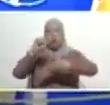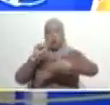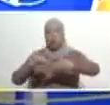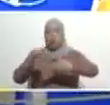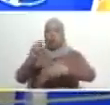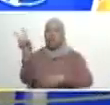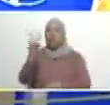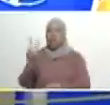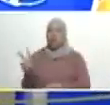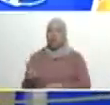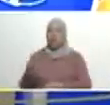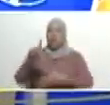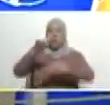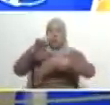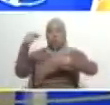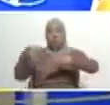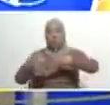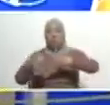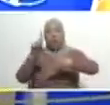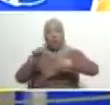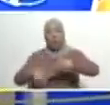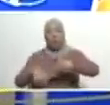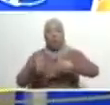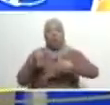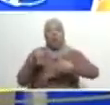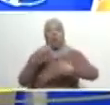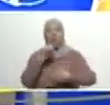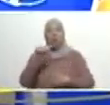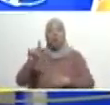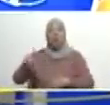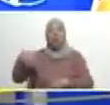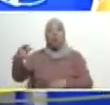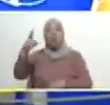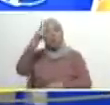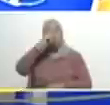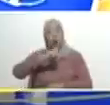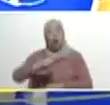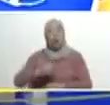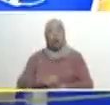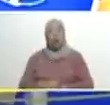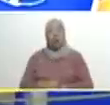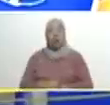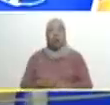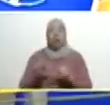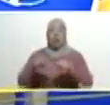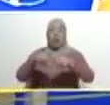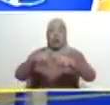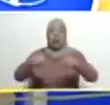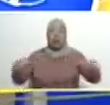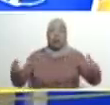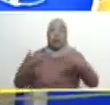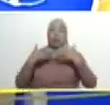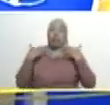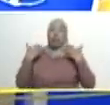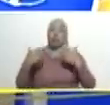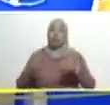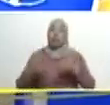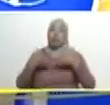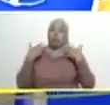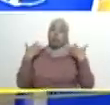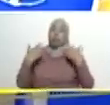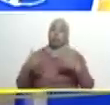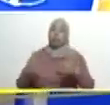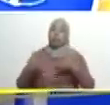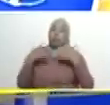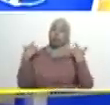de Venezuela, de América del Sur. Pero se anuncia en el próximo año una sequía extrema, el cambio